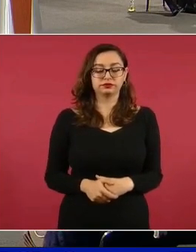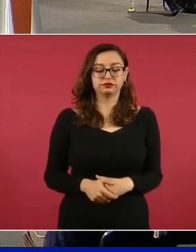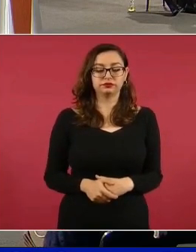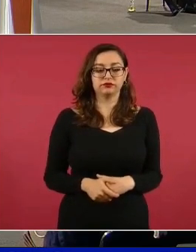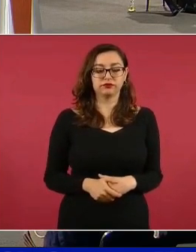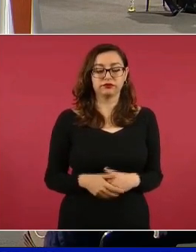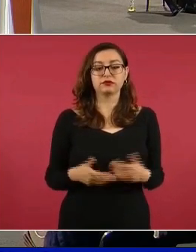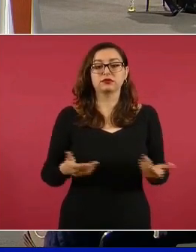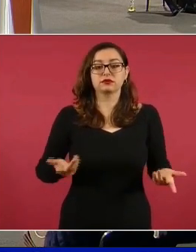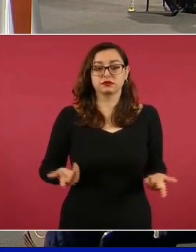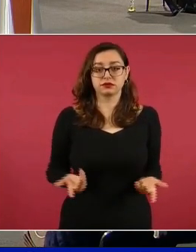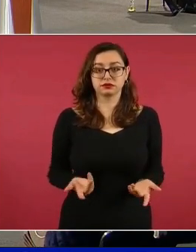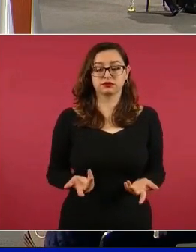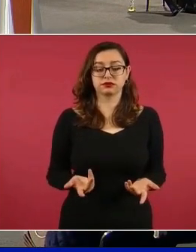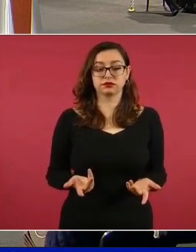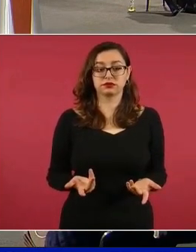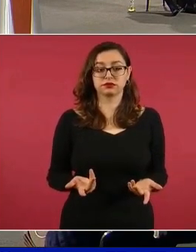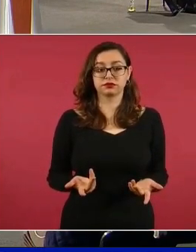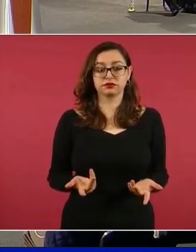Entonces,